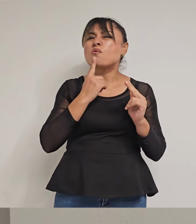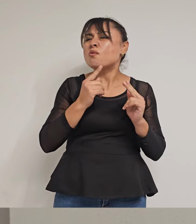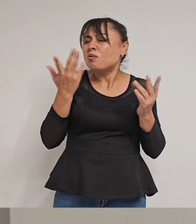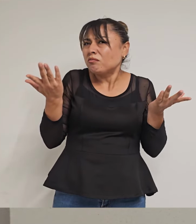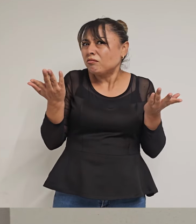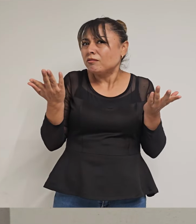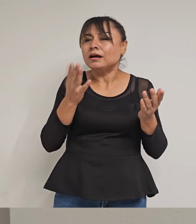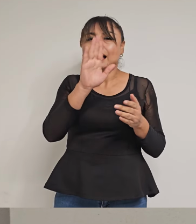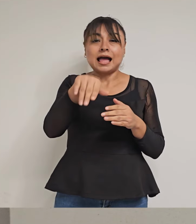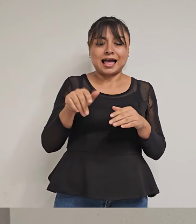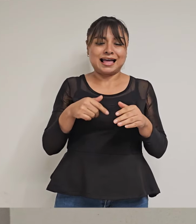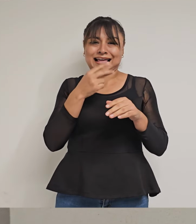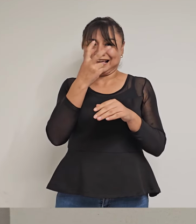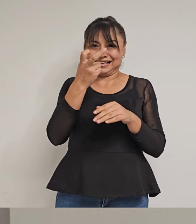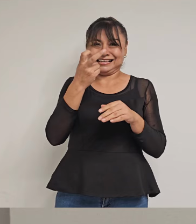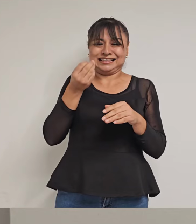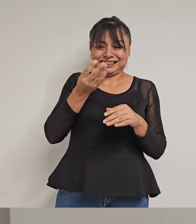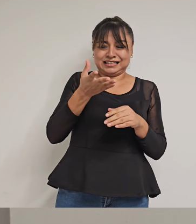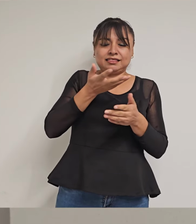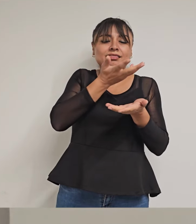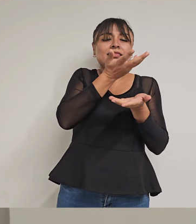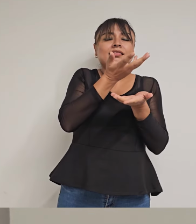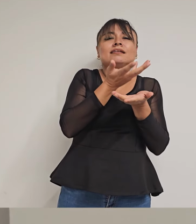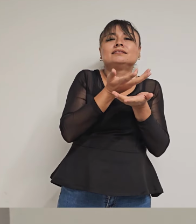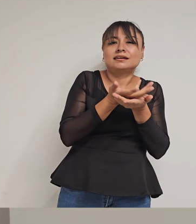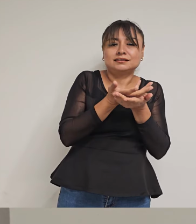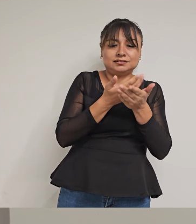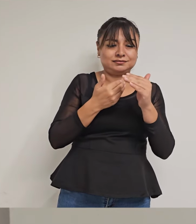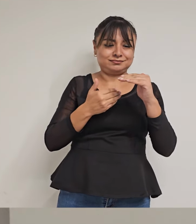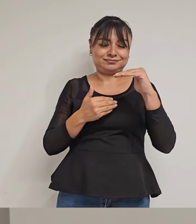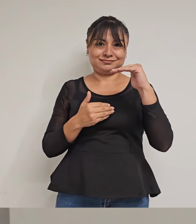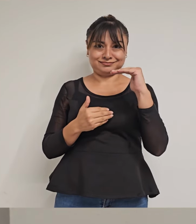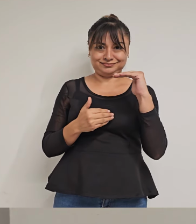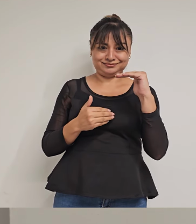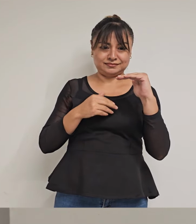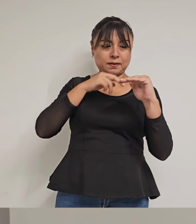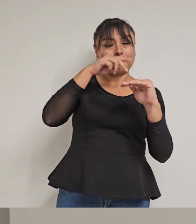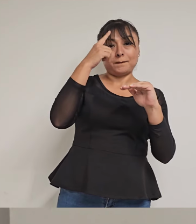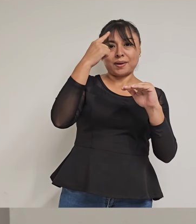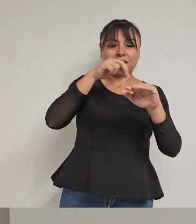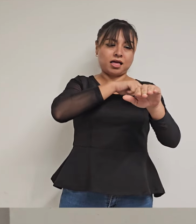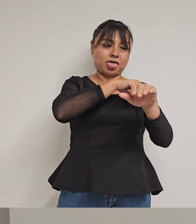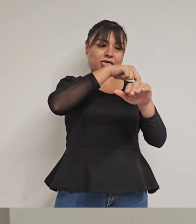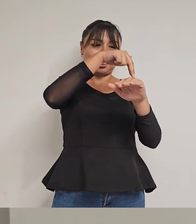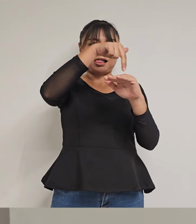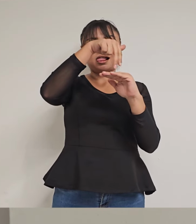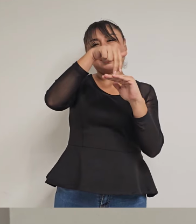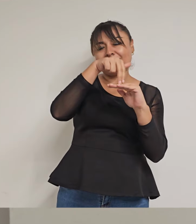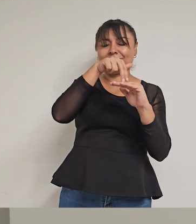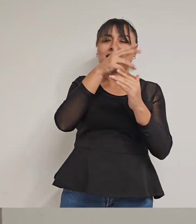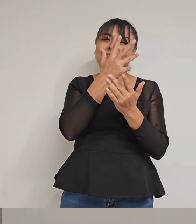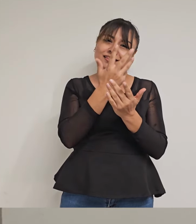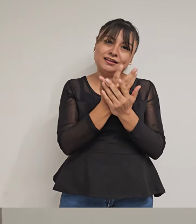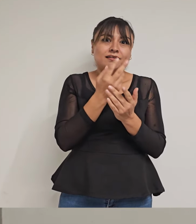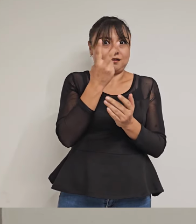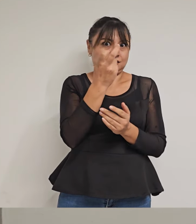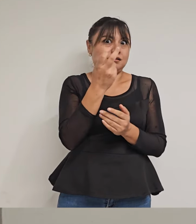son tramos planos de la rampa, es decir, que no tienen inclinación. Y dependiendo de la longitud de tu rampa, debes o no considerarlos en tu diseño. Los descansos también